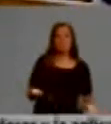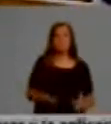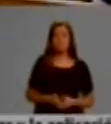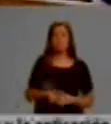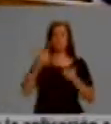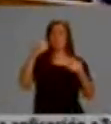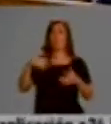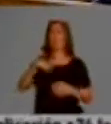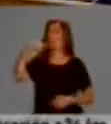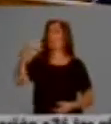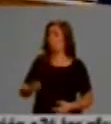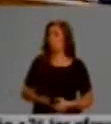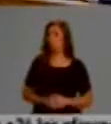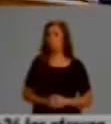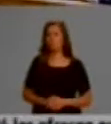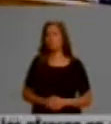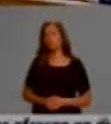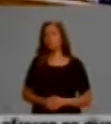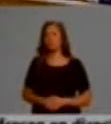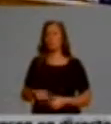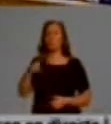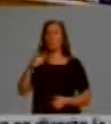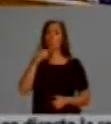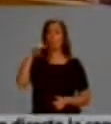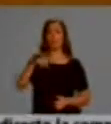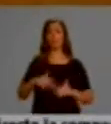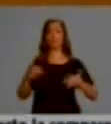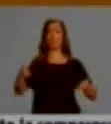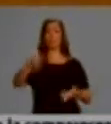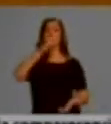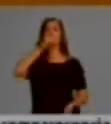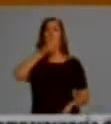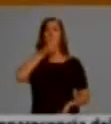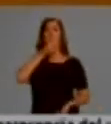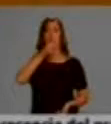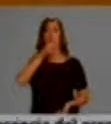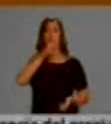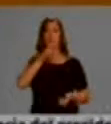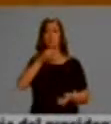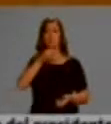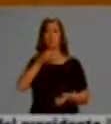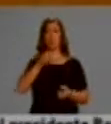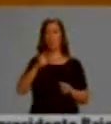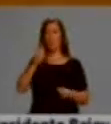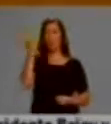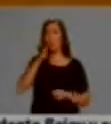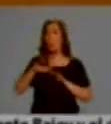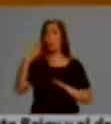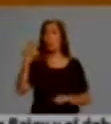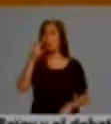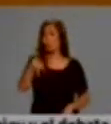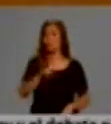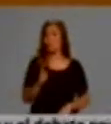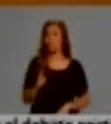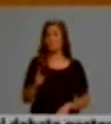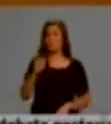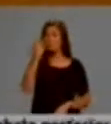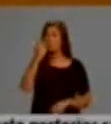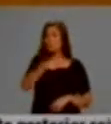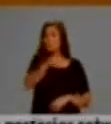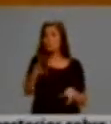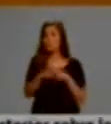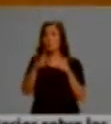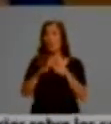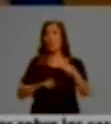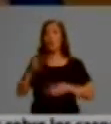Y le voy a decir más, mire, no es comparecer en esta Cámara. No es comparecer en esta Cámara lo que genera dudas fuera. Lo que genera dudas fuera